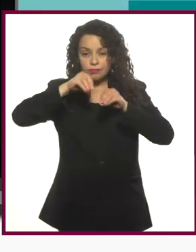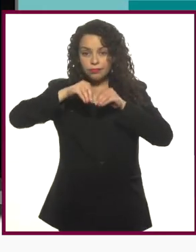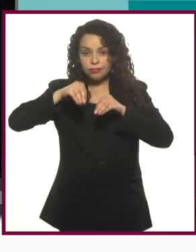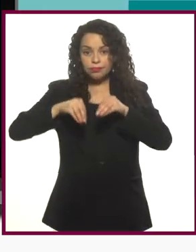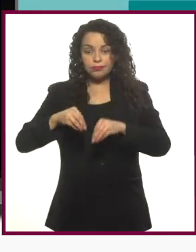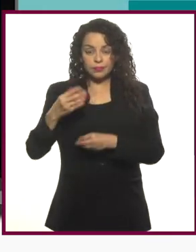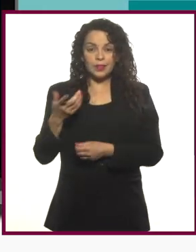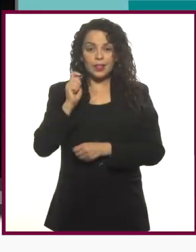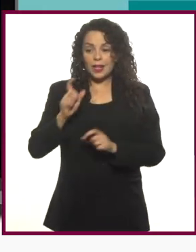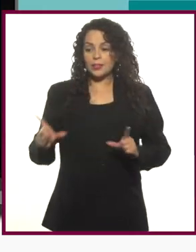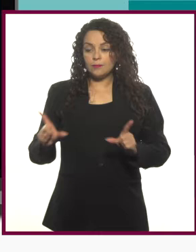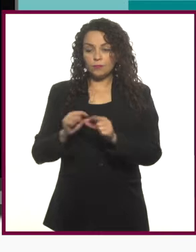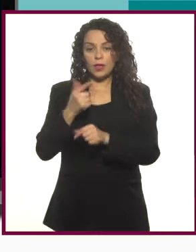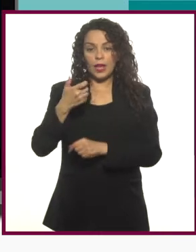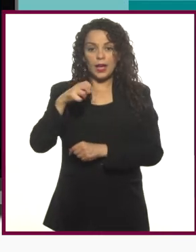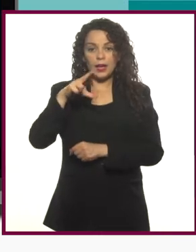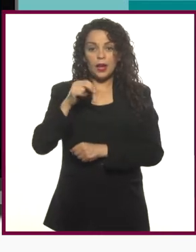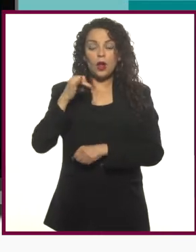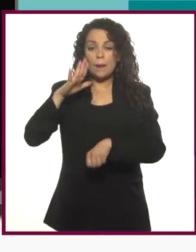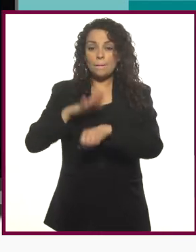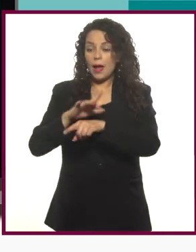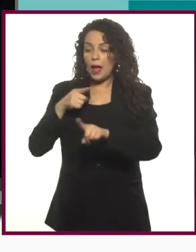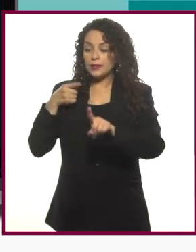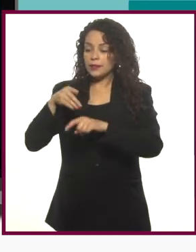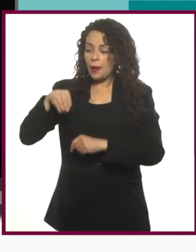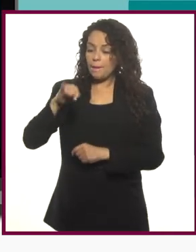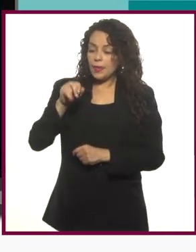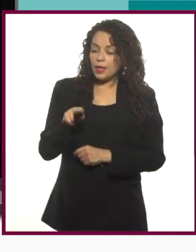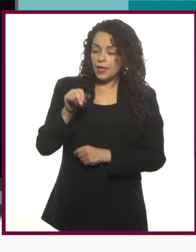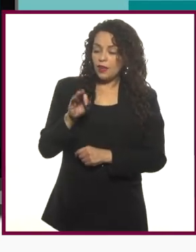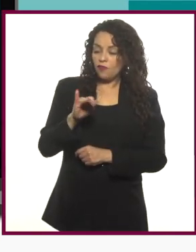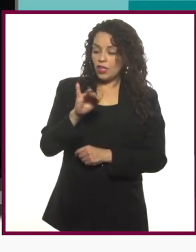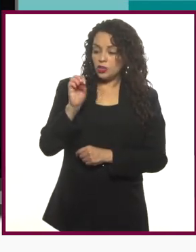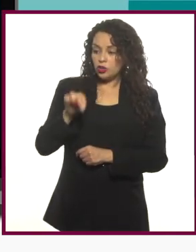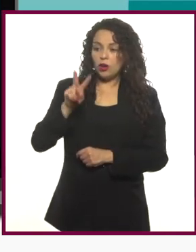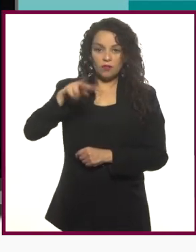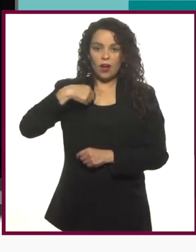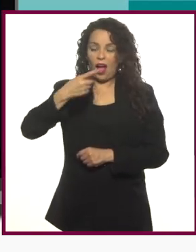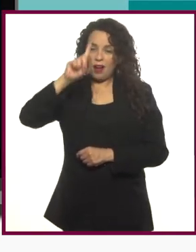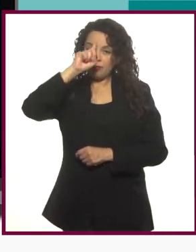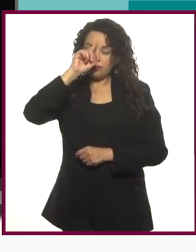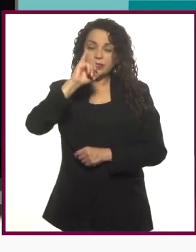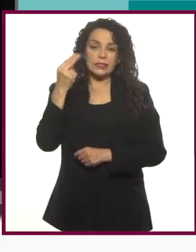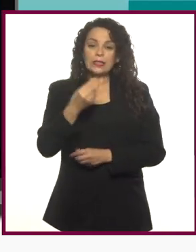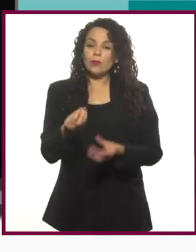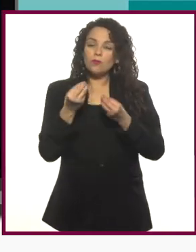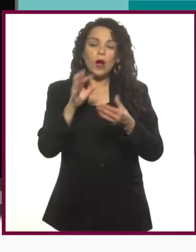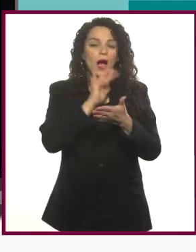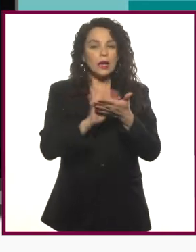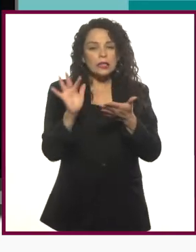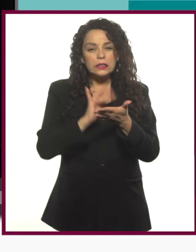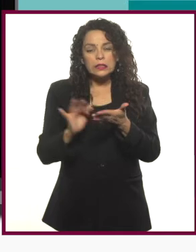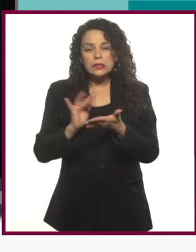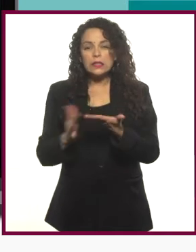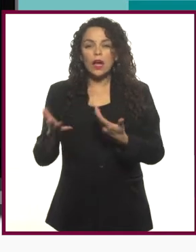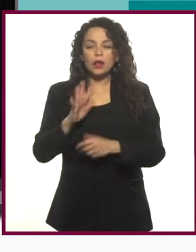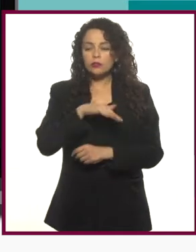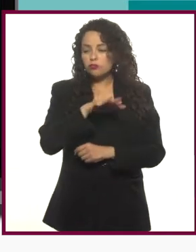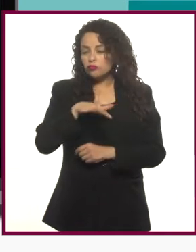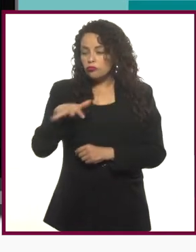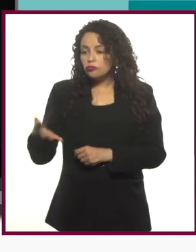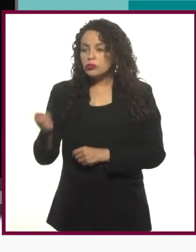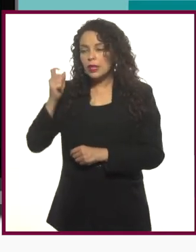de los géneros breves, en particular de la minificción. Entonces sí recomiendo mucha lectura, la